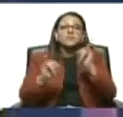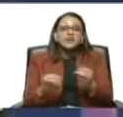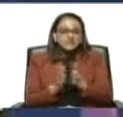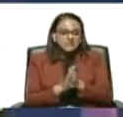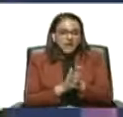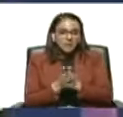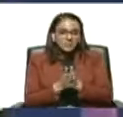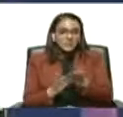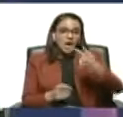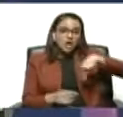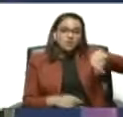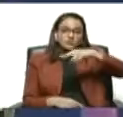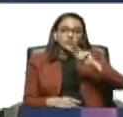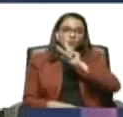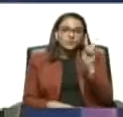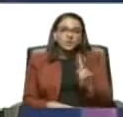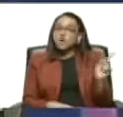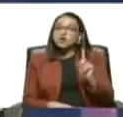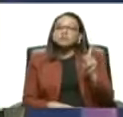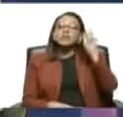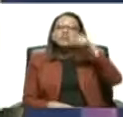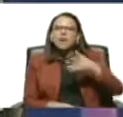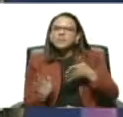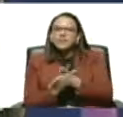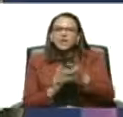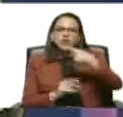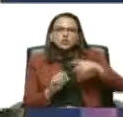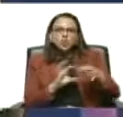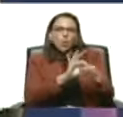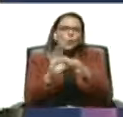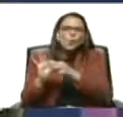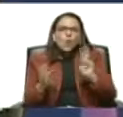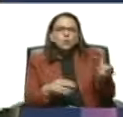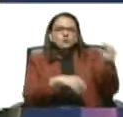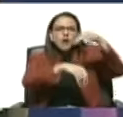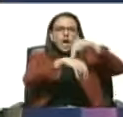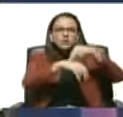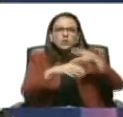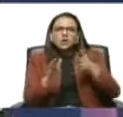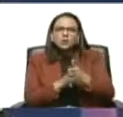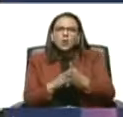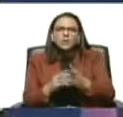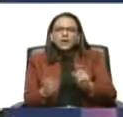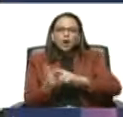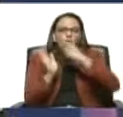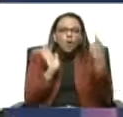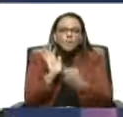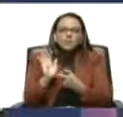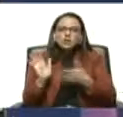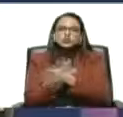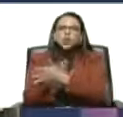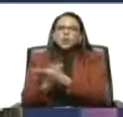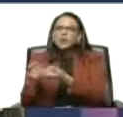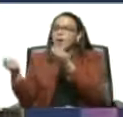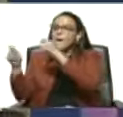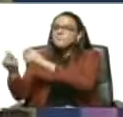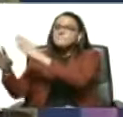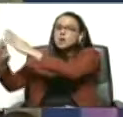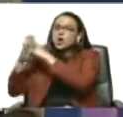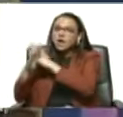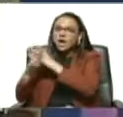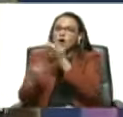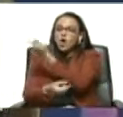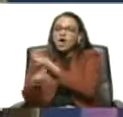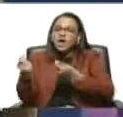Hay también unión nacional absoluto en rechazo al bloqueo criminal contra Venezuela. Debe cesar el bloqueo